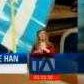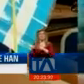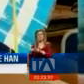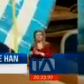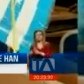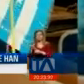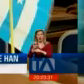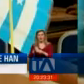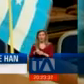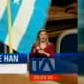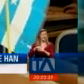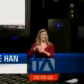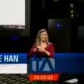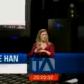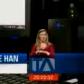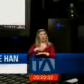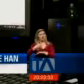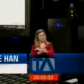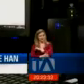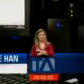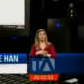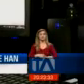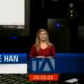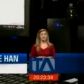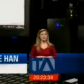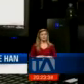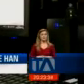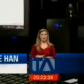se activó el protocolo de seguridad y sostuvo que